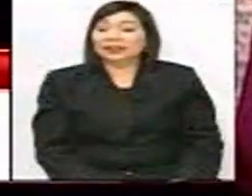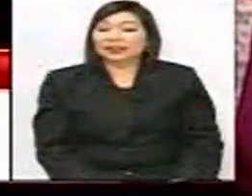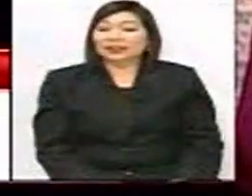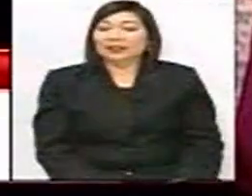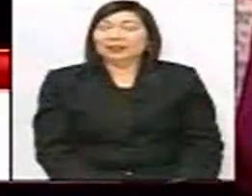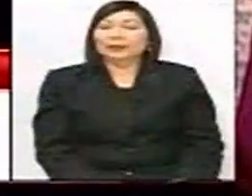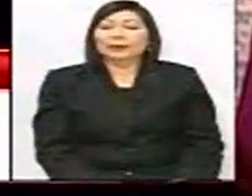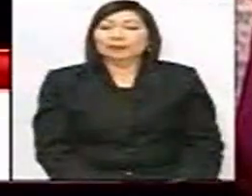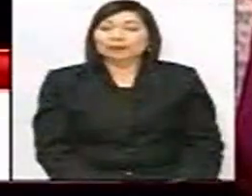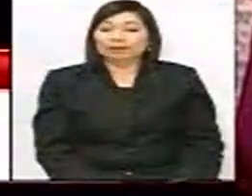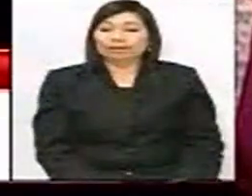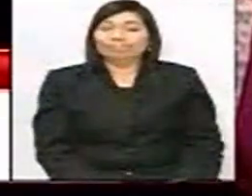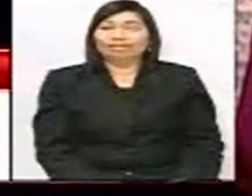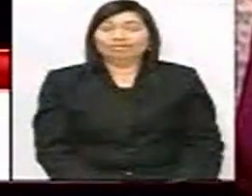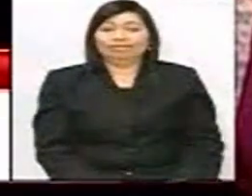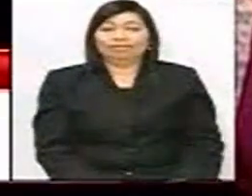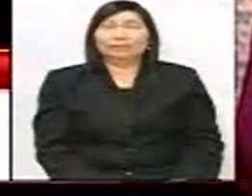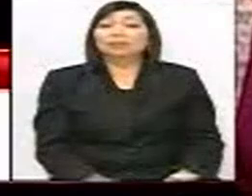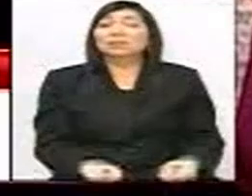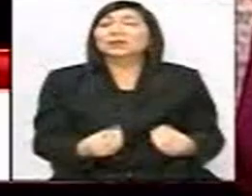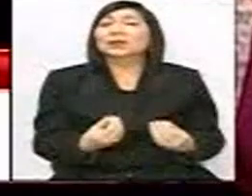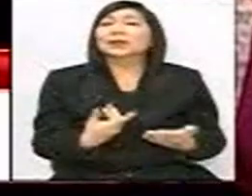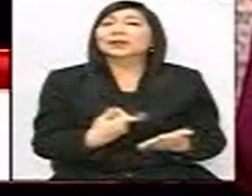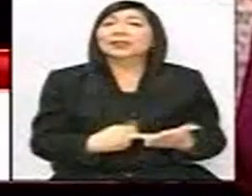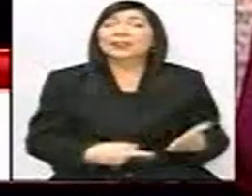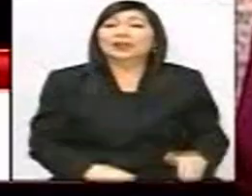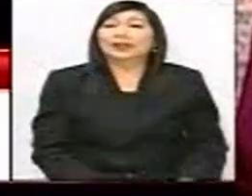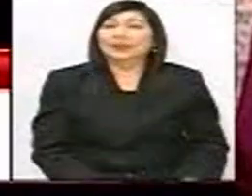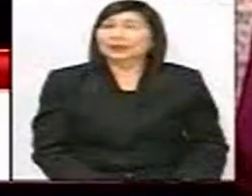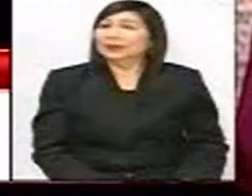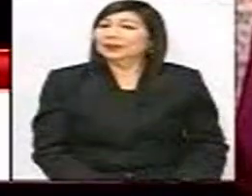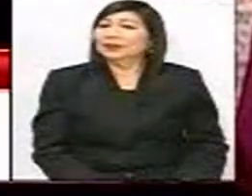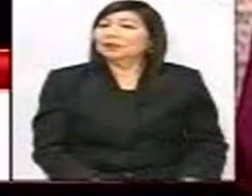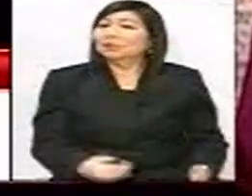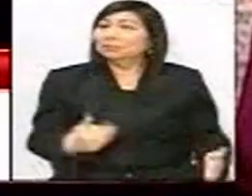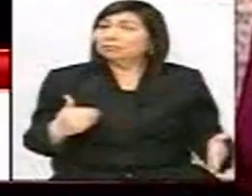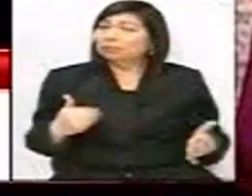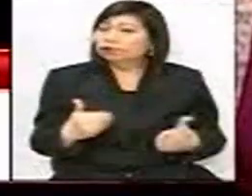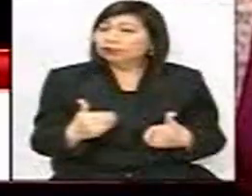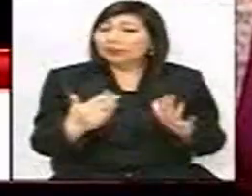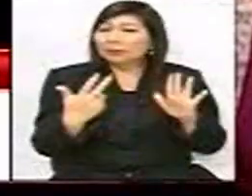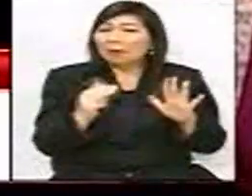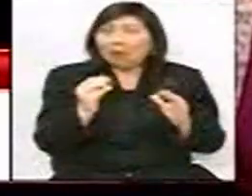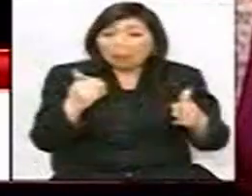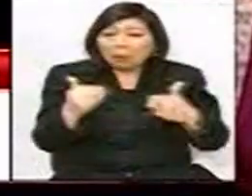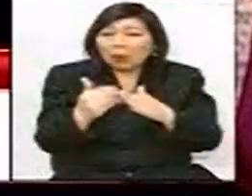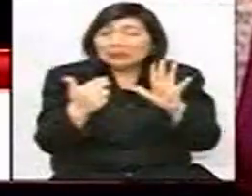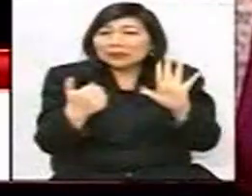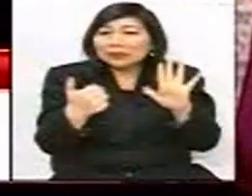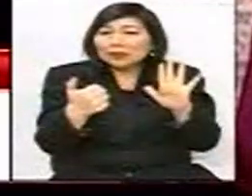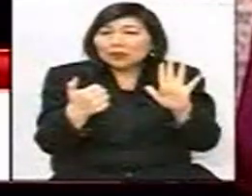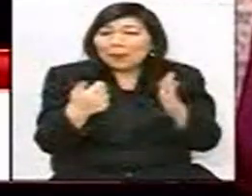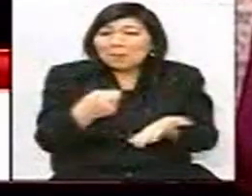hecho respetar. Porque, repito, estamos ya casi pagando 6 soles.